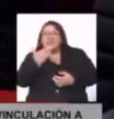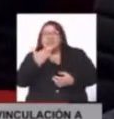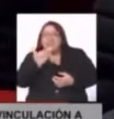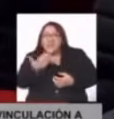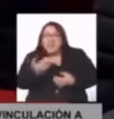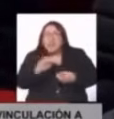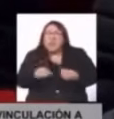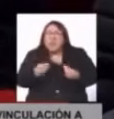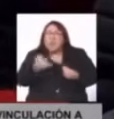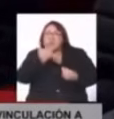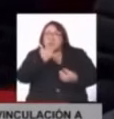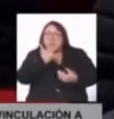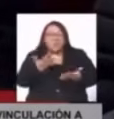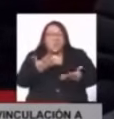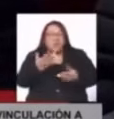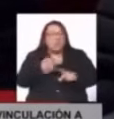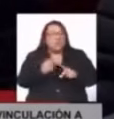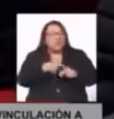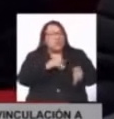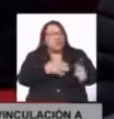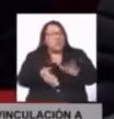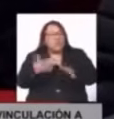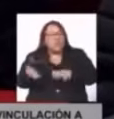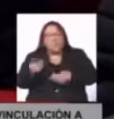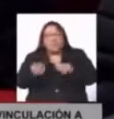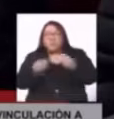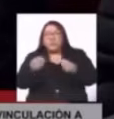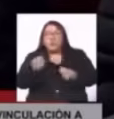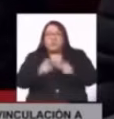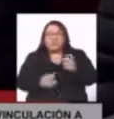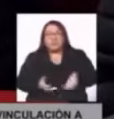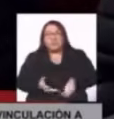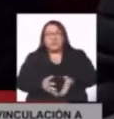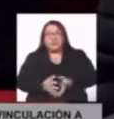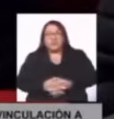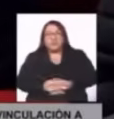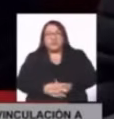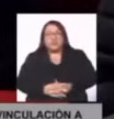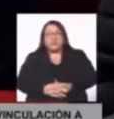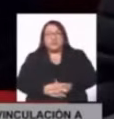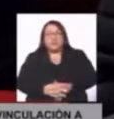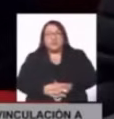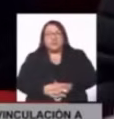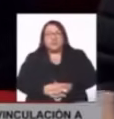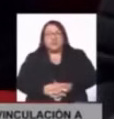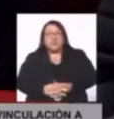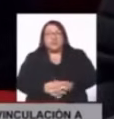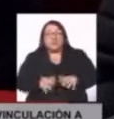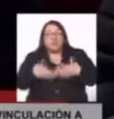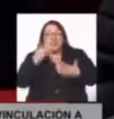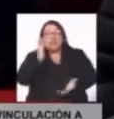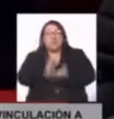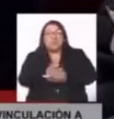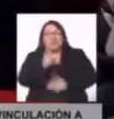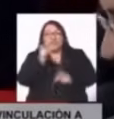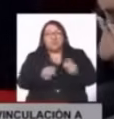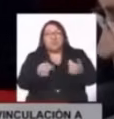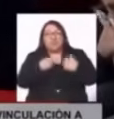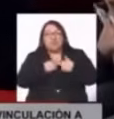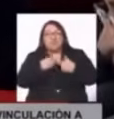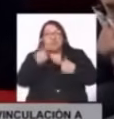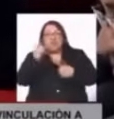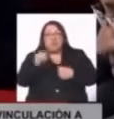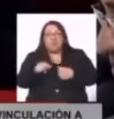cómo ocurrió cada una de esas muertes de cada uno de esos peruanos y que se castigue a los responsables. Es por